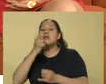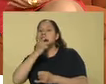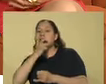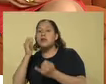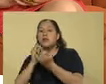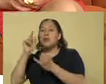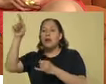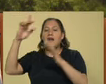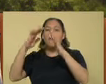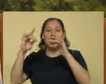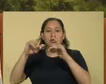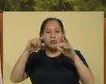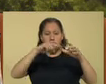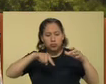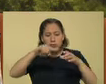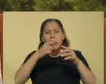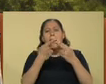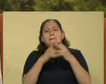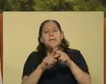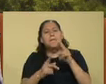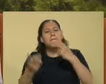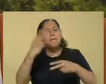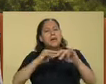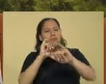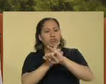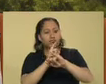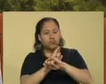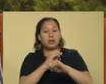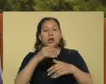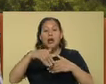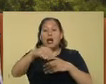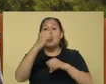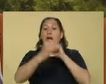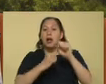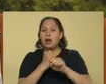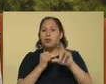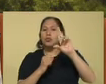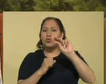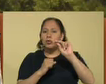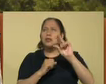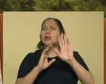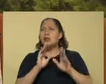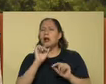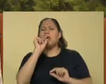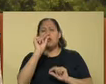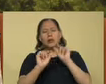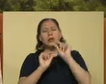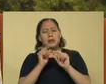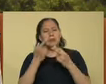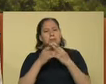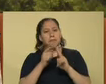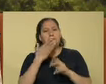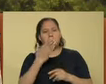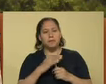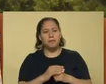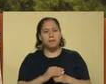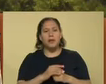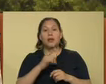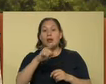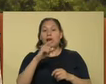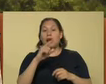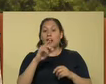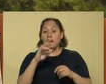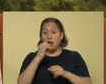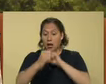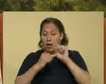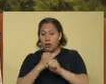Francia. Ellos son los que impulsan esta tecnología uh-huh. y es hasta los 80 que más o menos ya empieza como a dar sus primeros okay. pasos. No es hasta la década